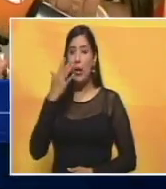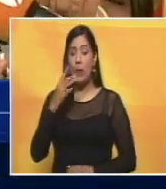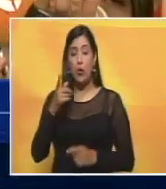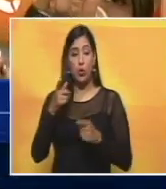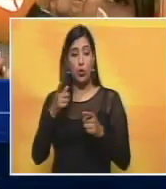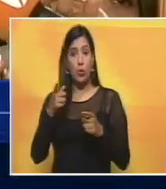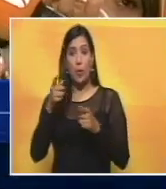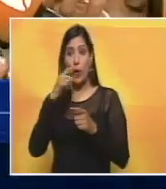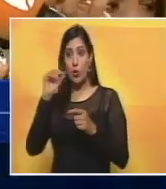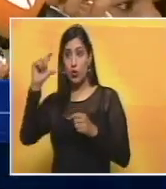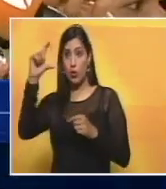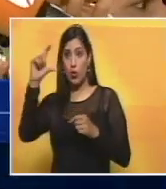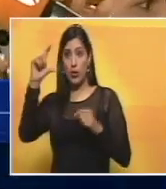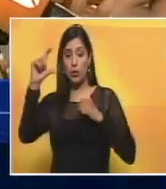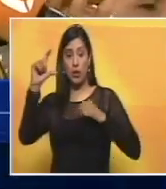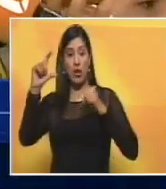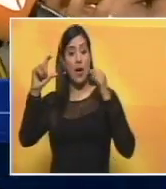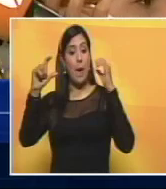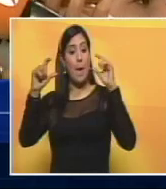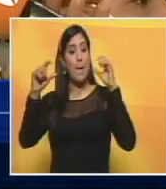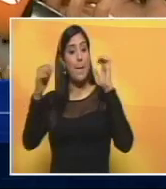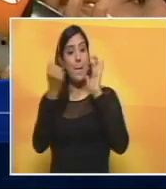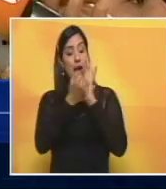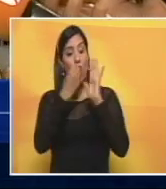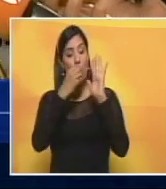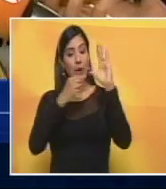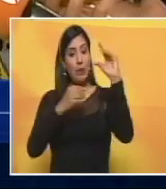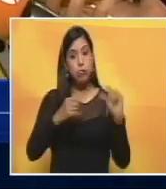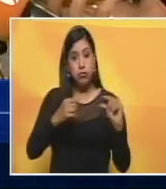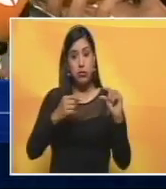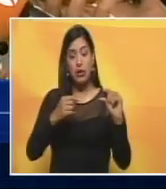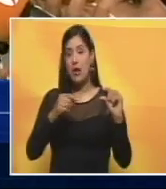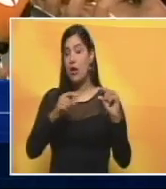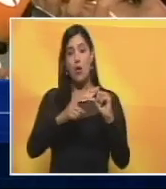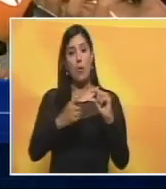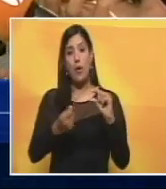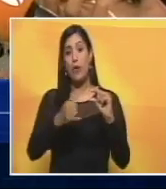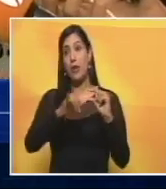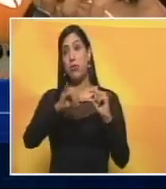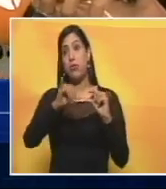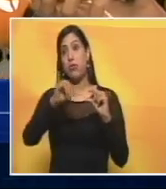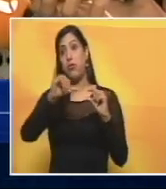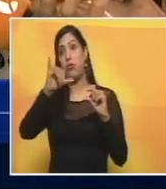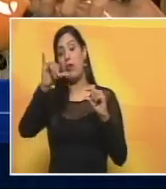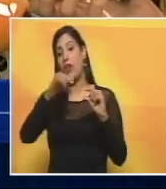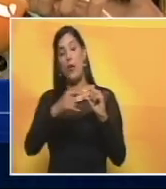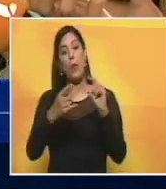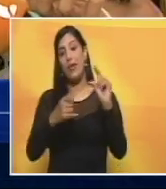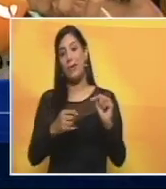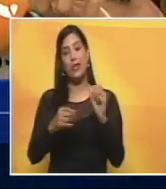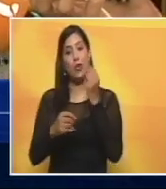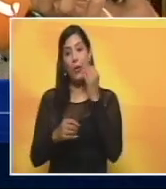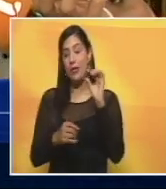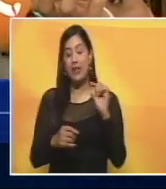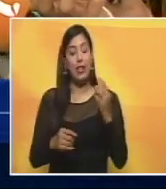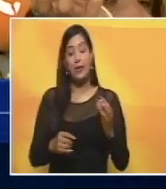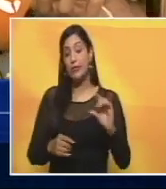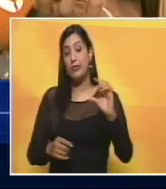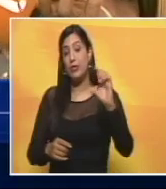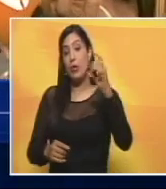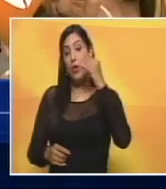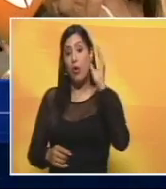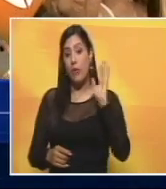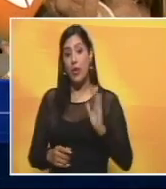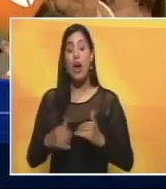precios, los congelas y los costos siguen aumentando porque la inflación va a seguir incrementándose, entonces